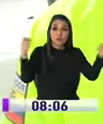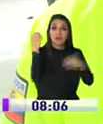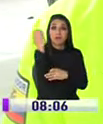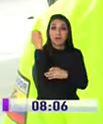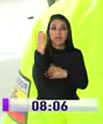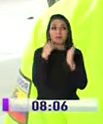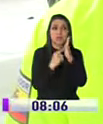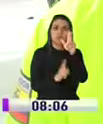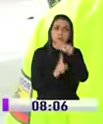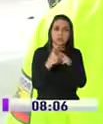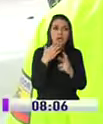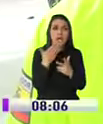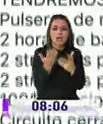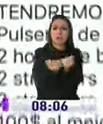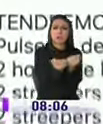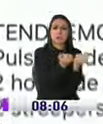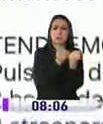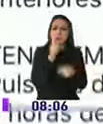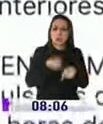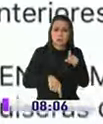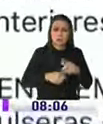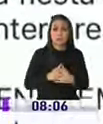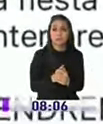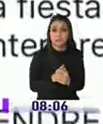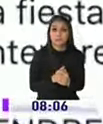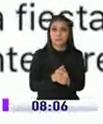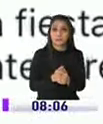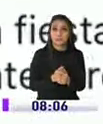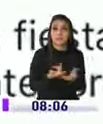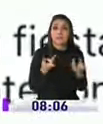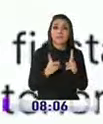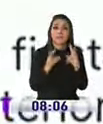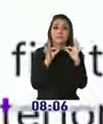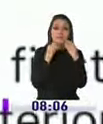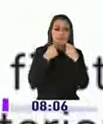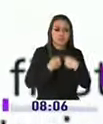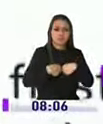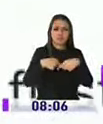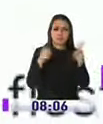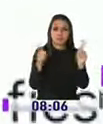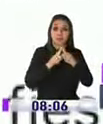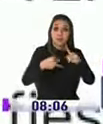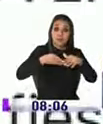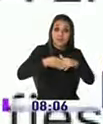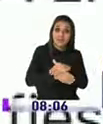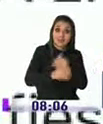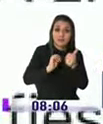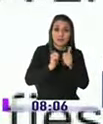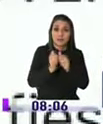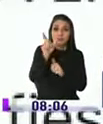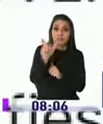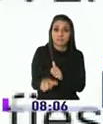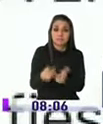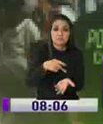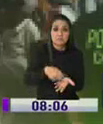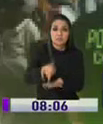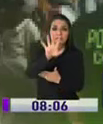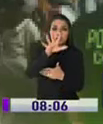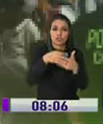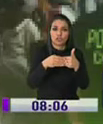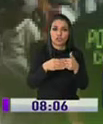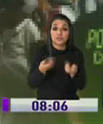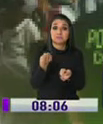que pasara en el interior. De igual forma fueron convocados por redes sociales, en este caso el ingreso por persona era de $5 más la venta de